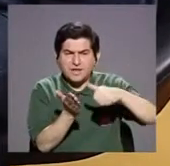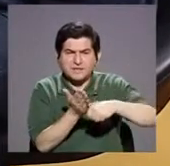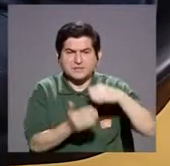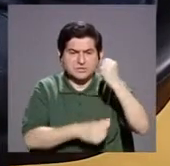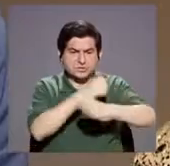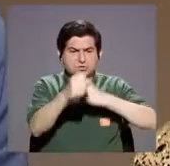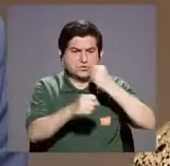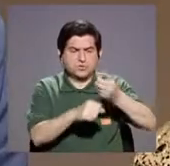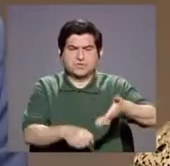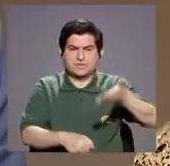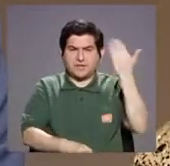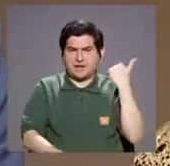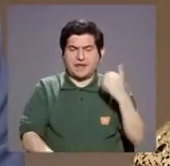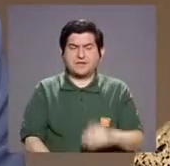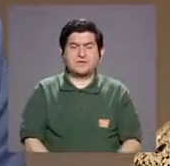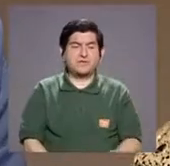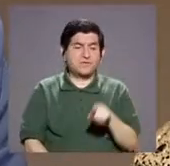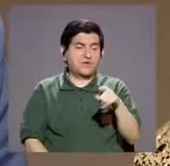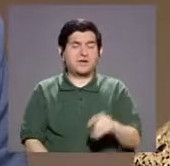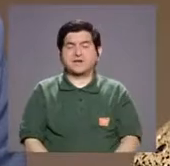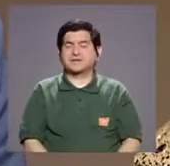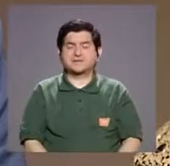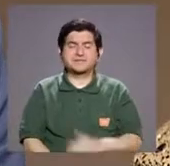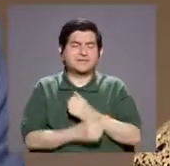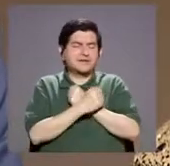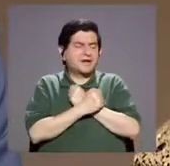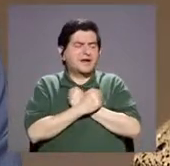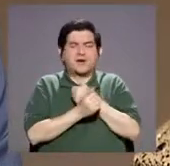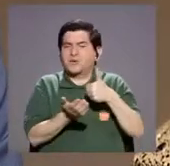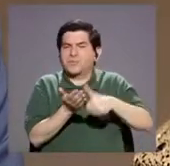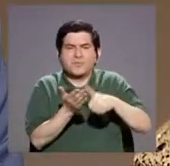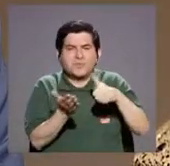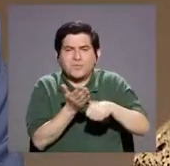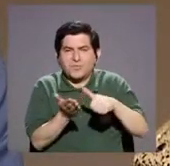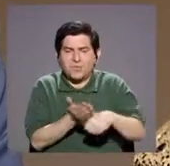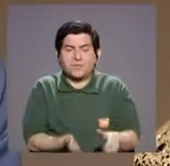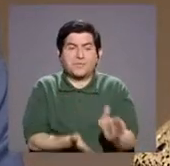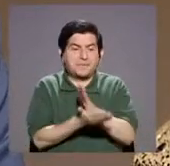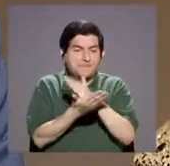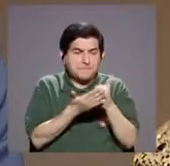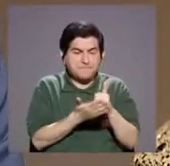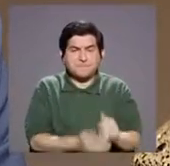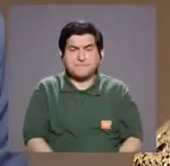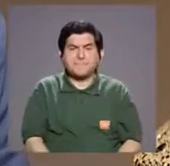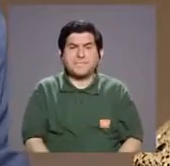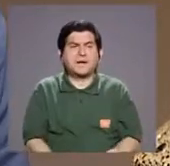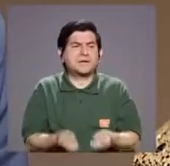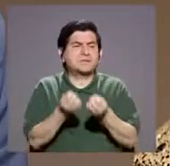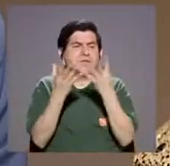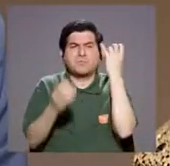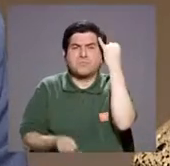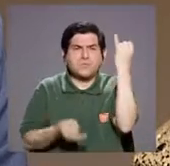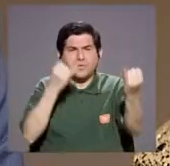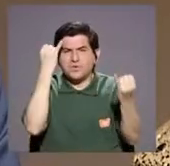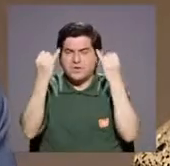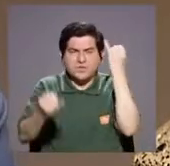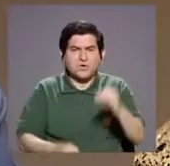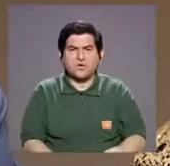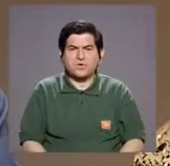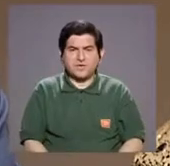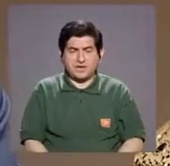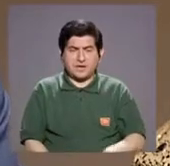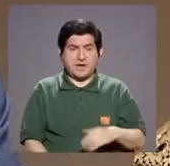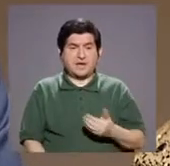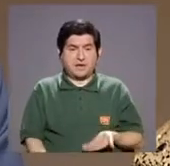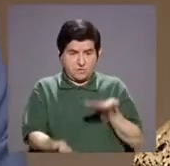año pasado bueno ese amorío electoral que tengo verdad porque creo que es parte del pluralismo ideológico que tiene que ofrecer el canal y sobre todo